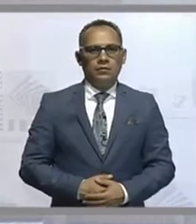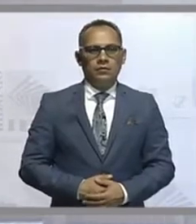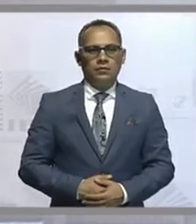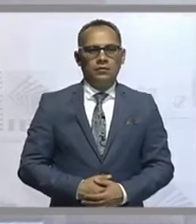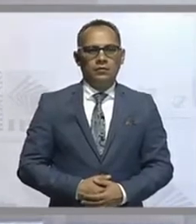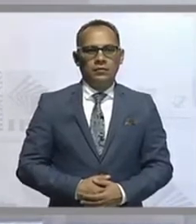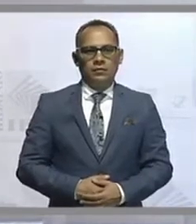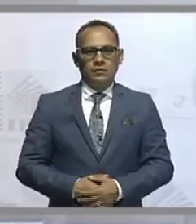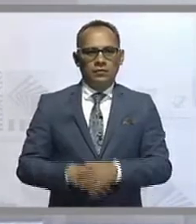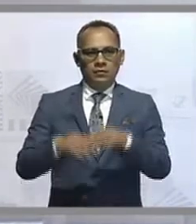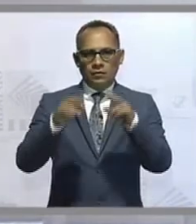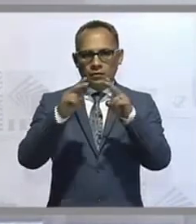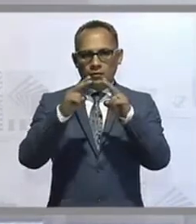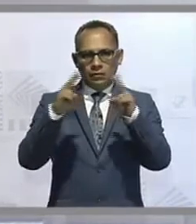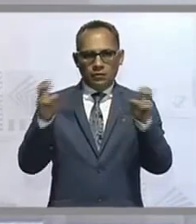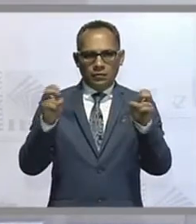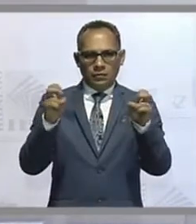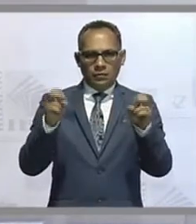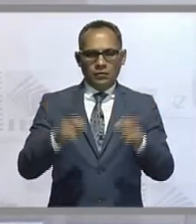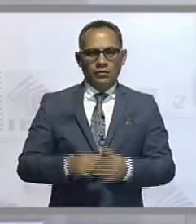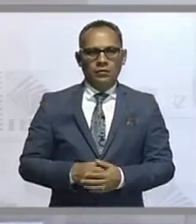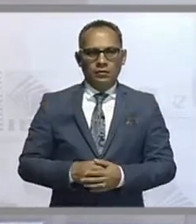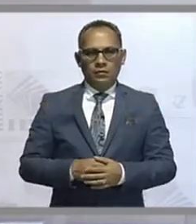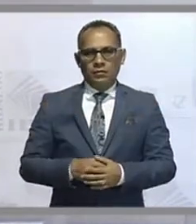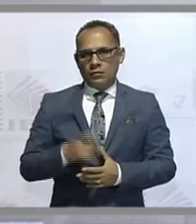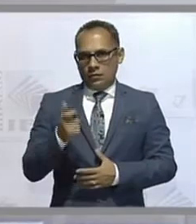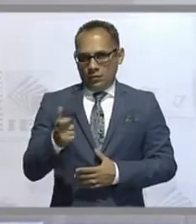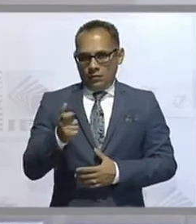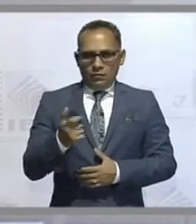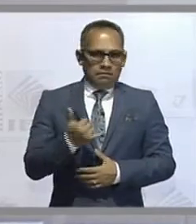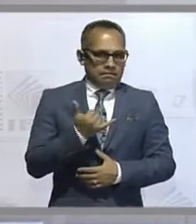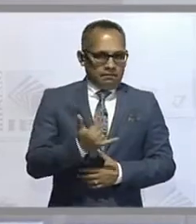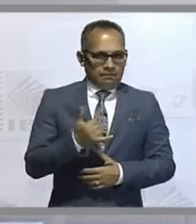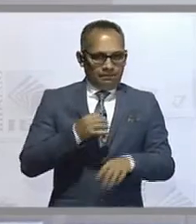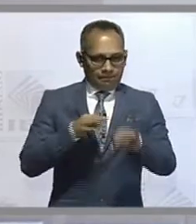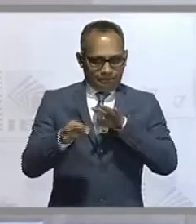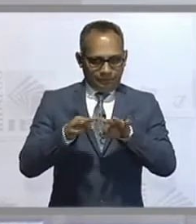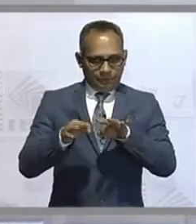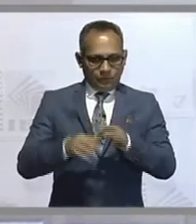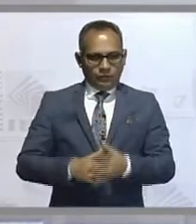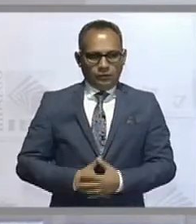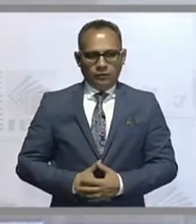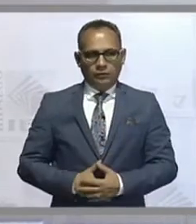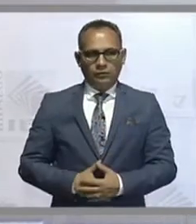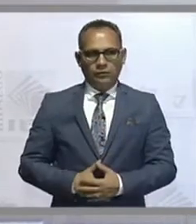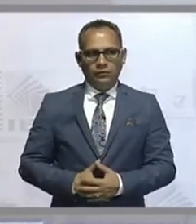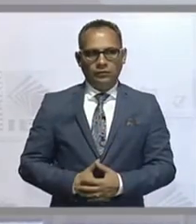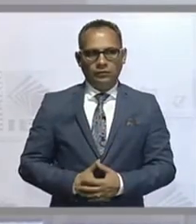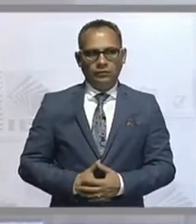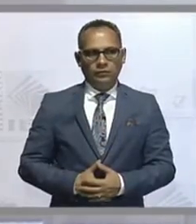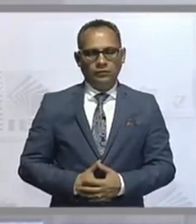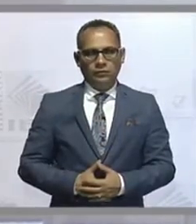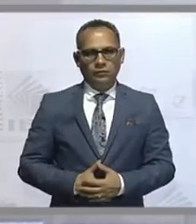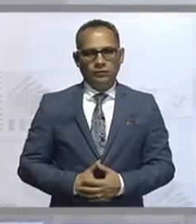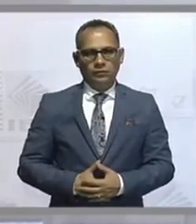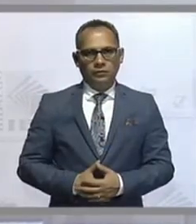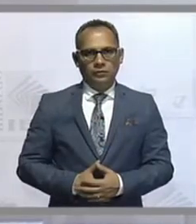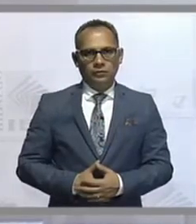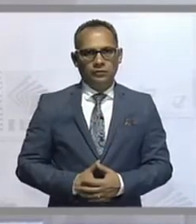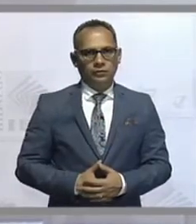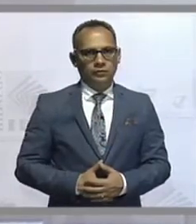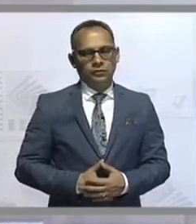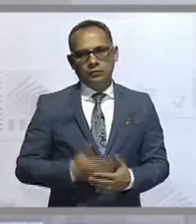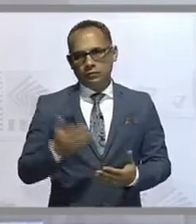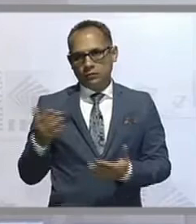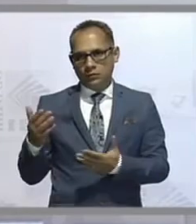el tema que corresponde en esta ronda es economía y empleo la pregunta a responder para la